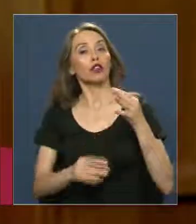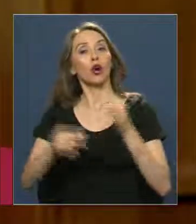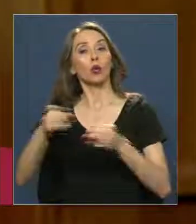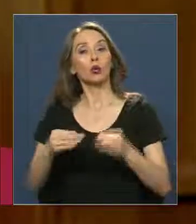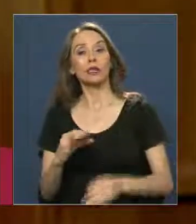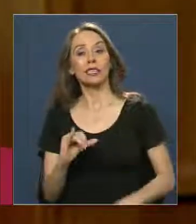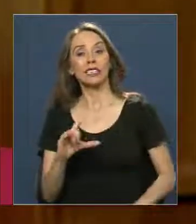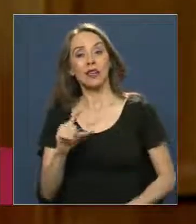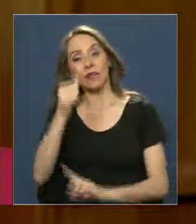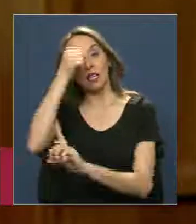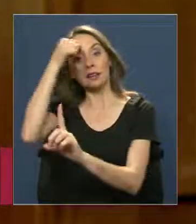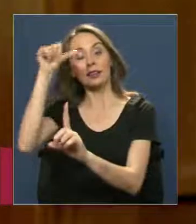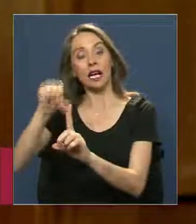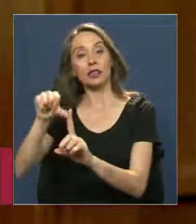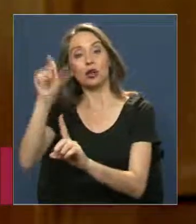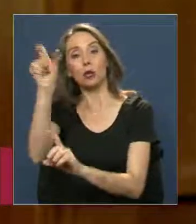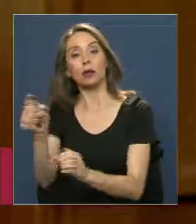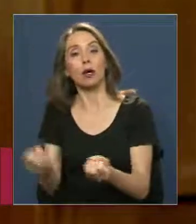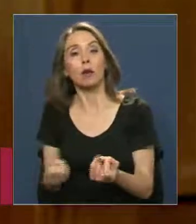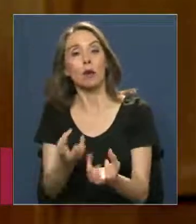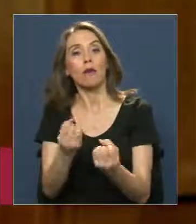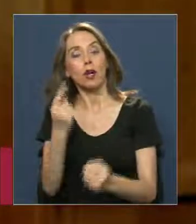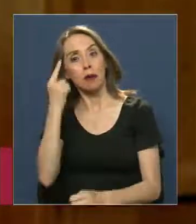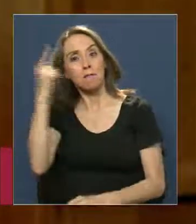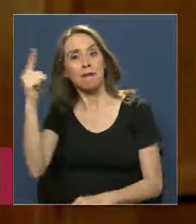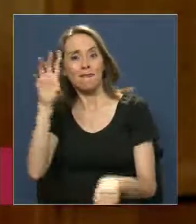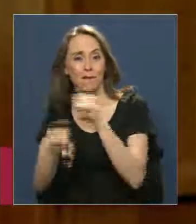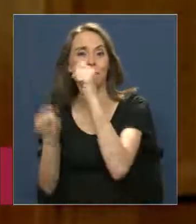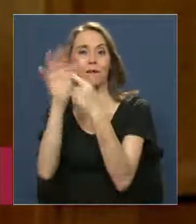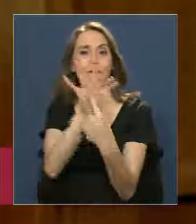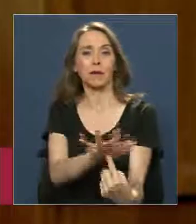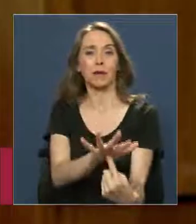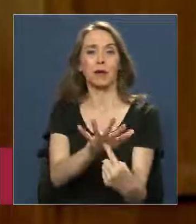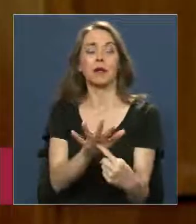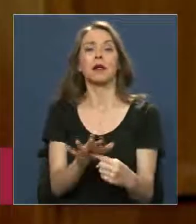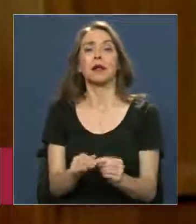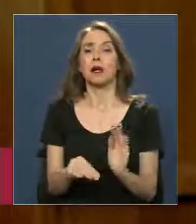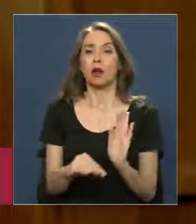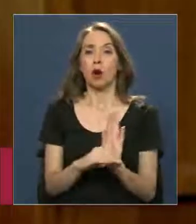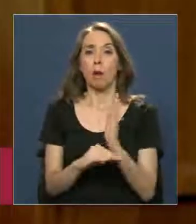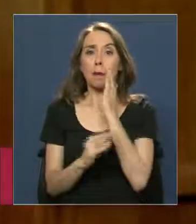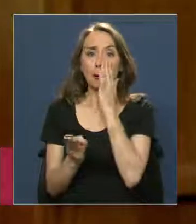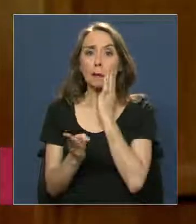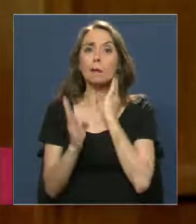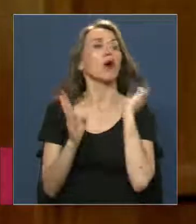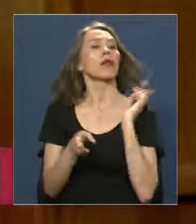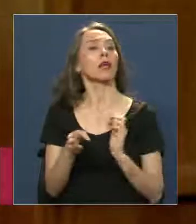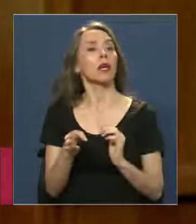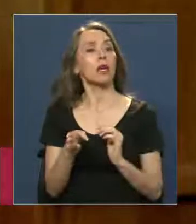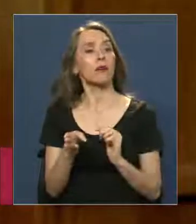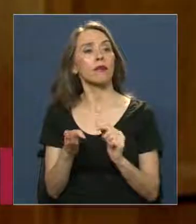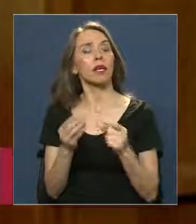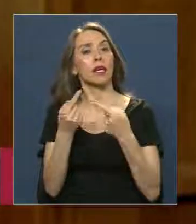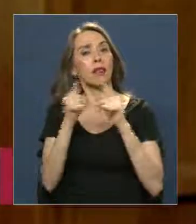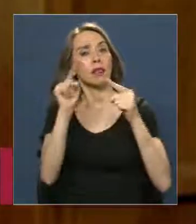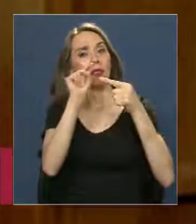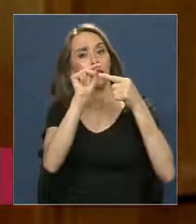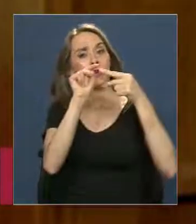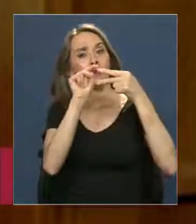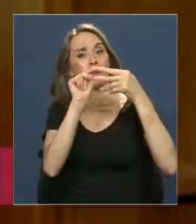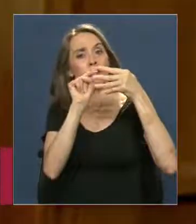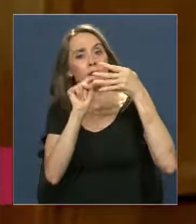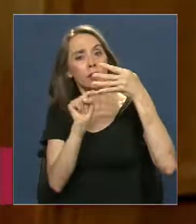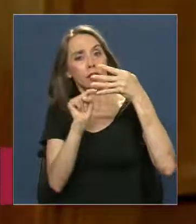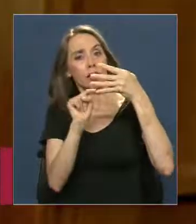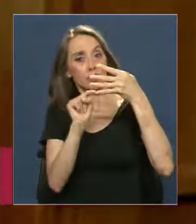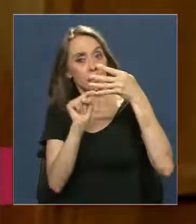incitación a la discriminación arbitraria. Yo creo que un mínimo rigor nos debe llevar cómo hacer la diferencia entre estos